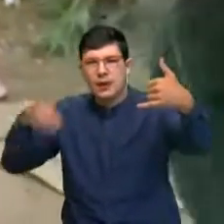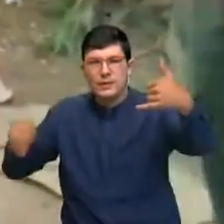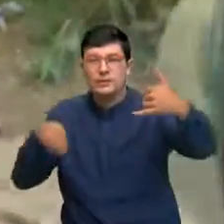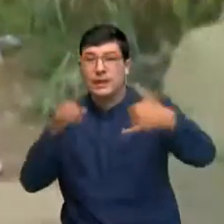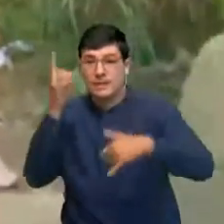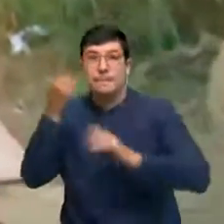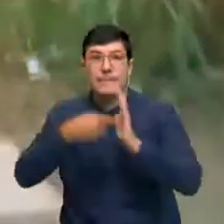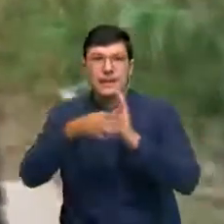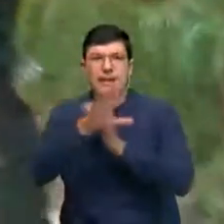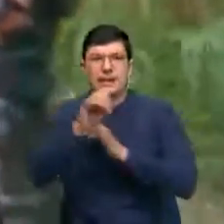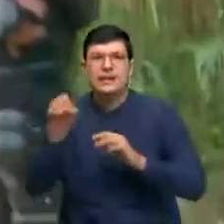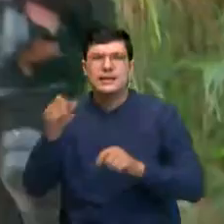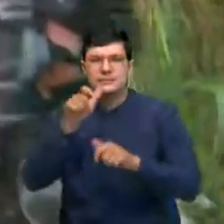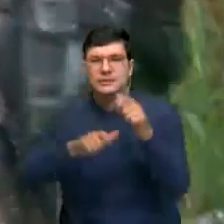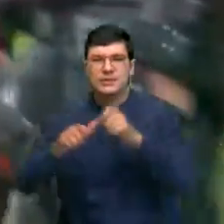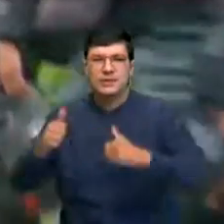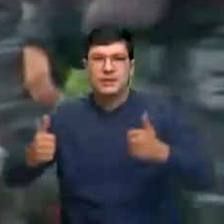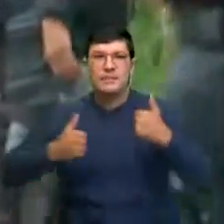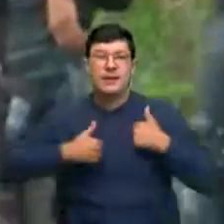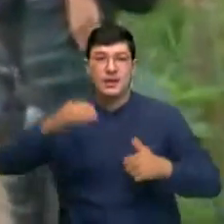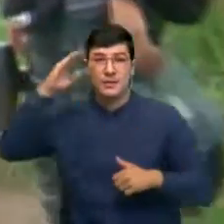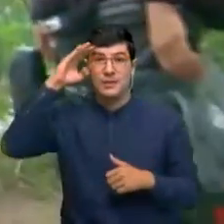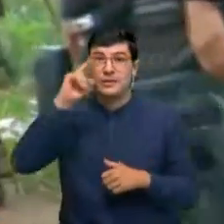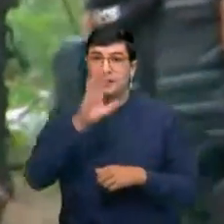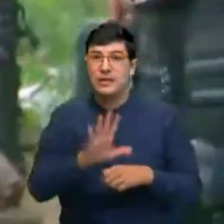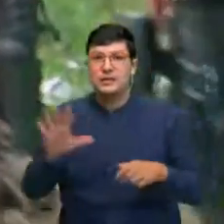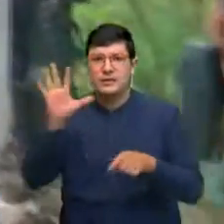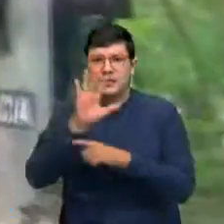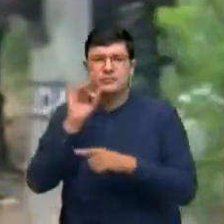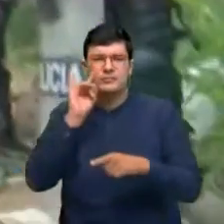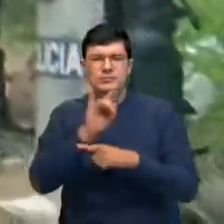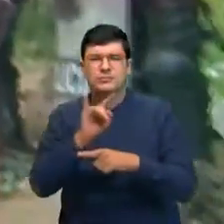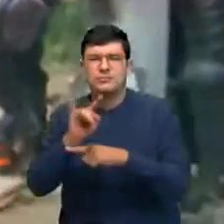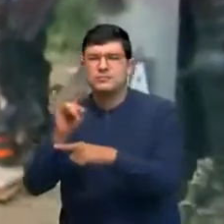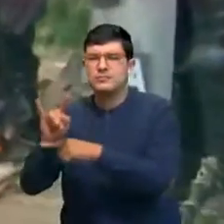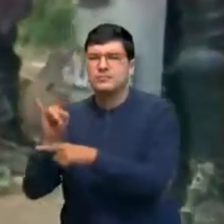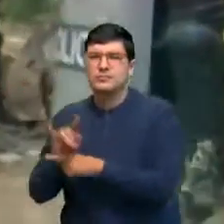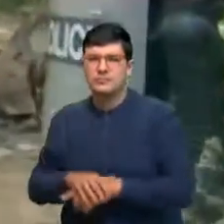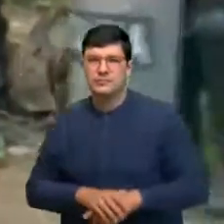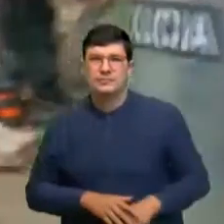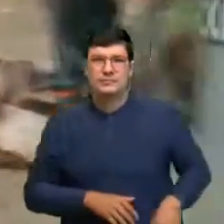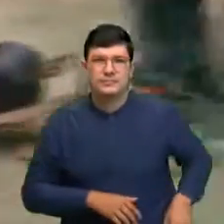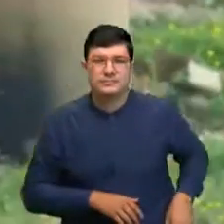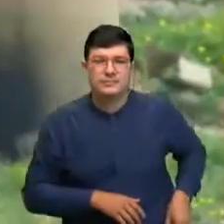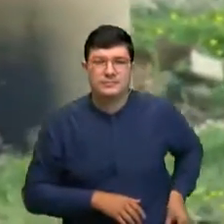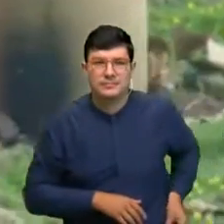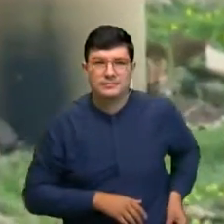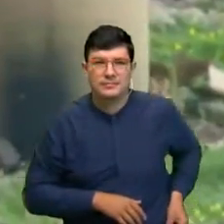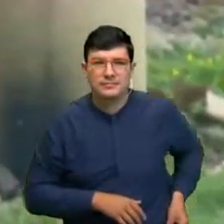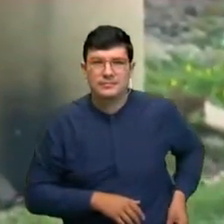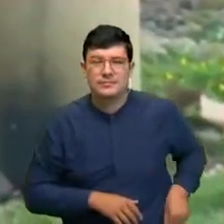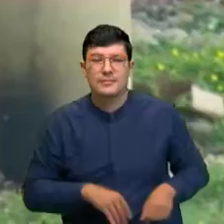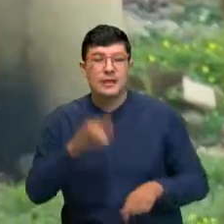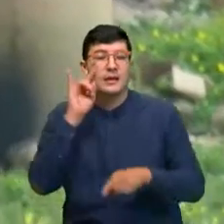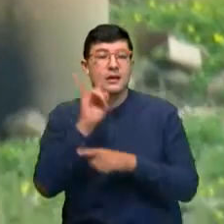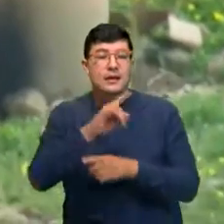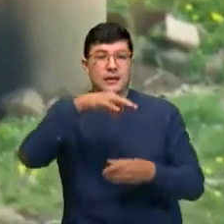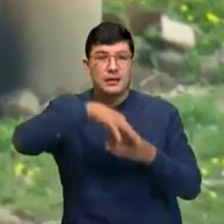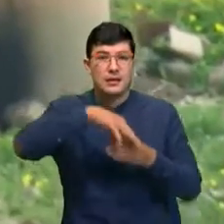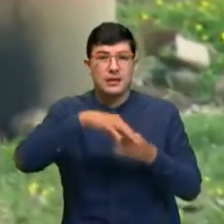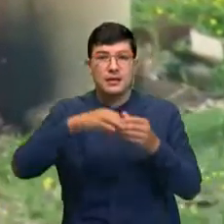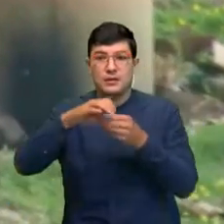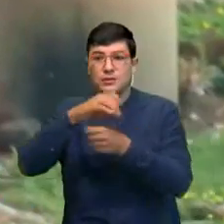de 1500 uniformados del ejército y la policía nacional desplegados para garantizar tres ejes esenciales de cara a las elecciones regionales seguridad electoral